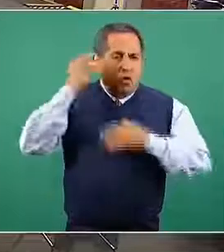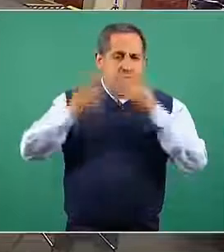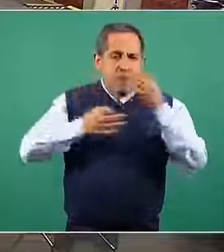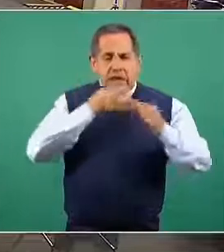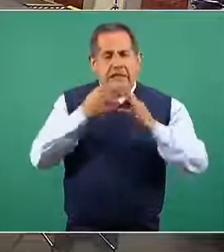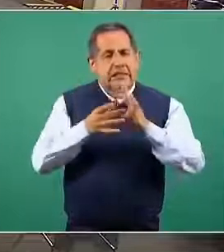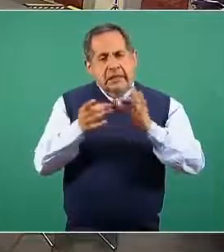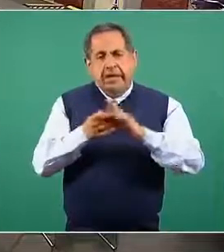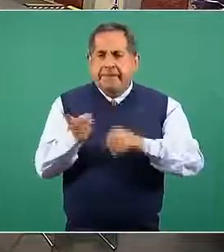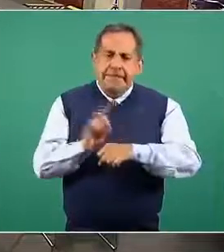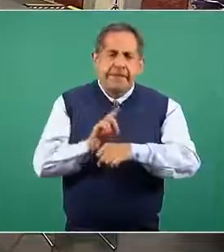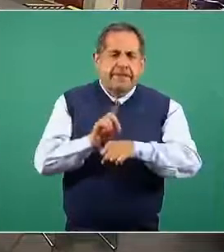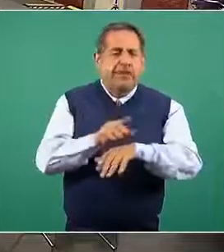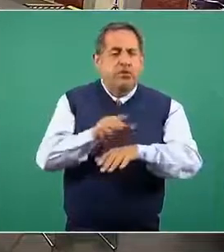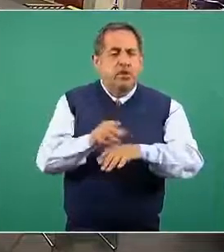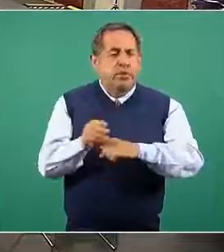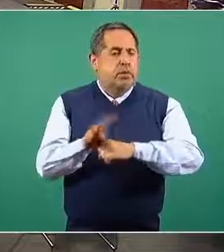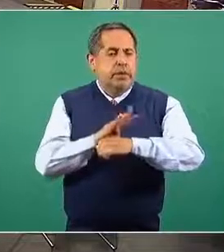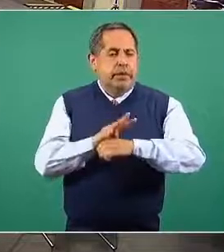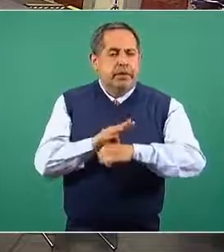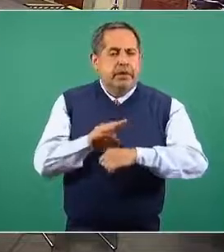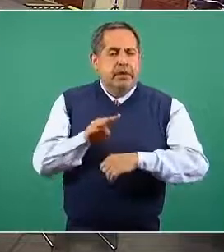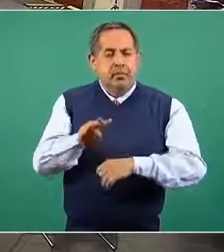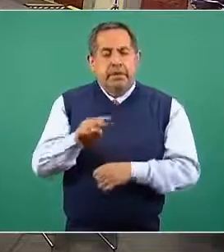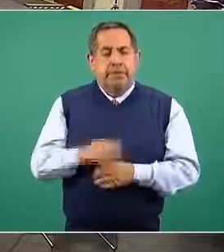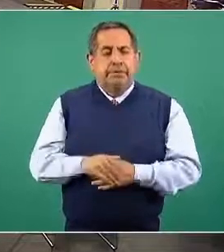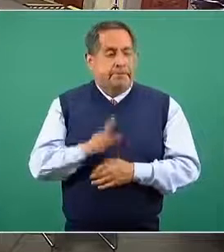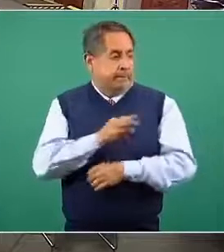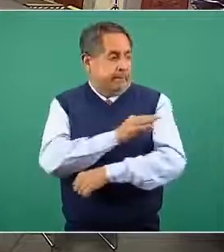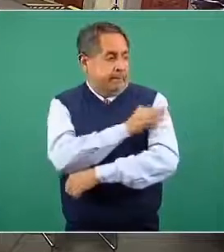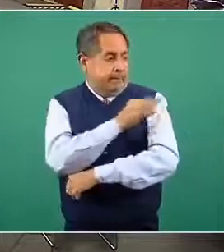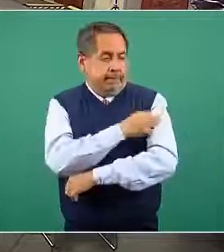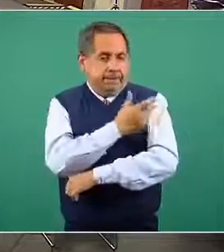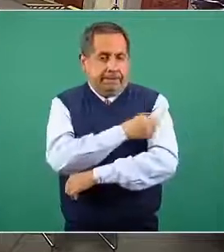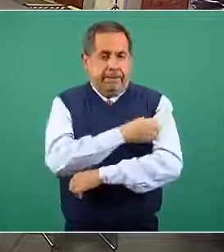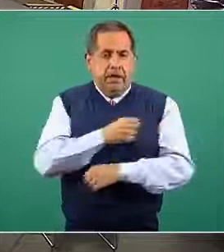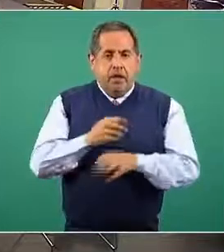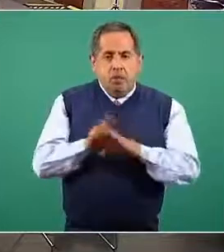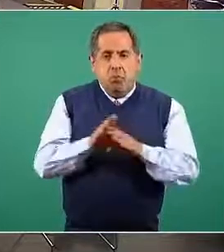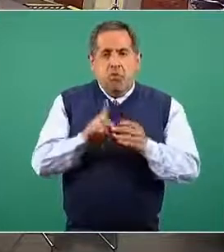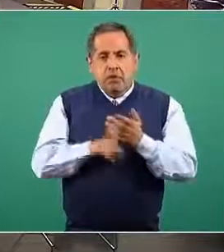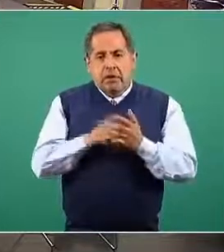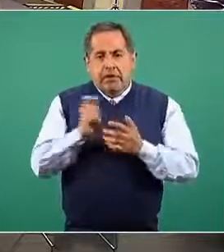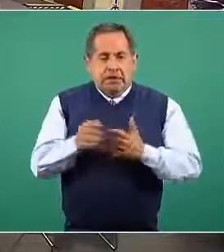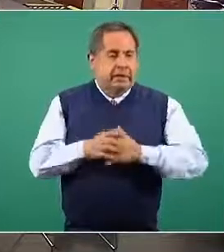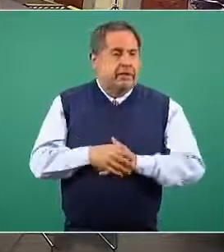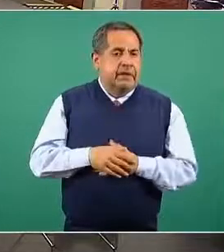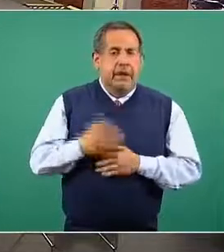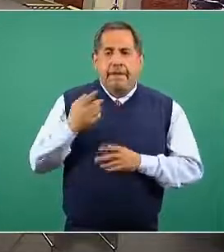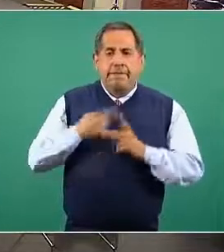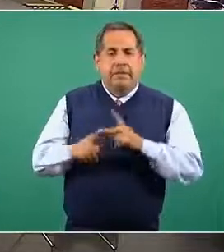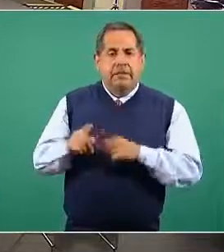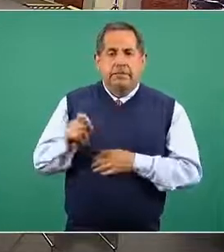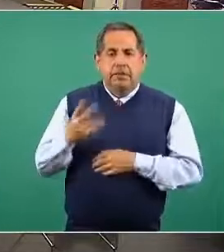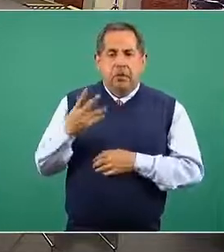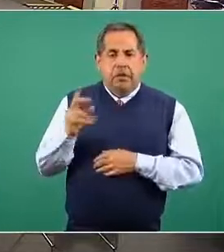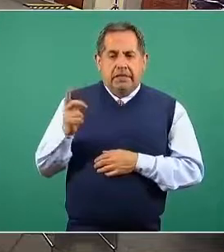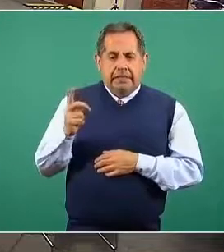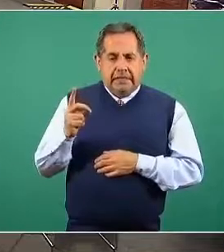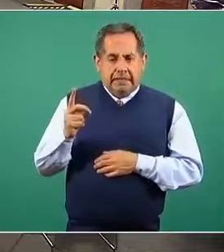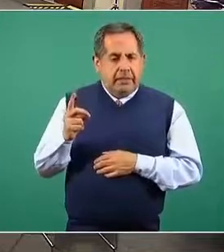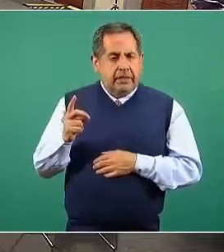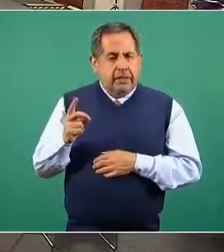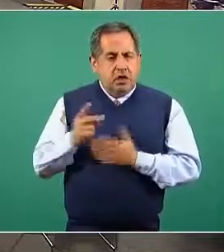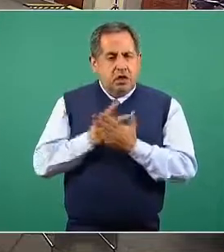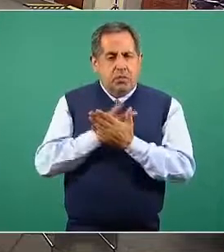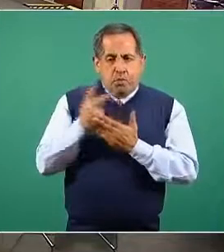prensa diaria sobre COVID-19 y hablamos de las vacunas, la vacunación contra COVID. Iniciamos el 24 de diciembre, el